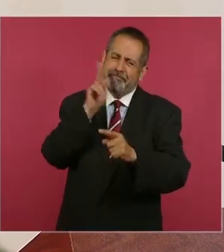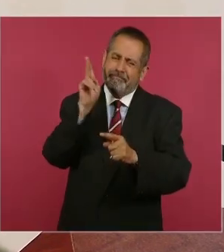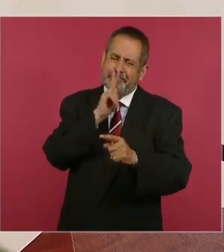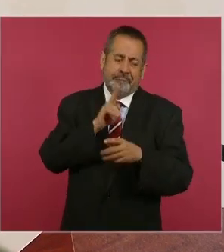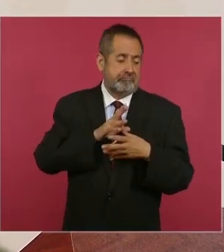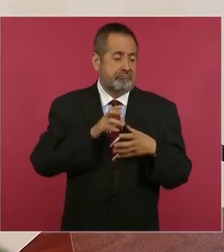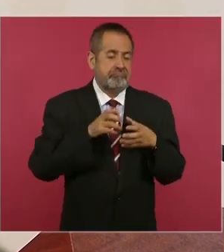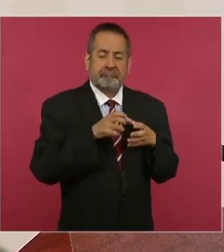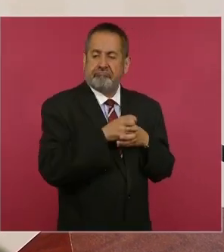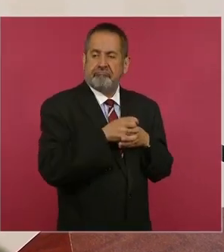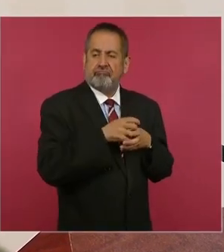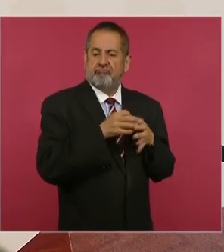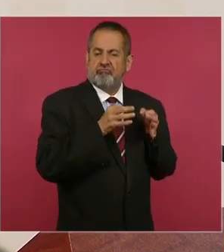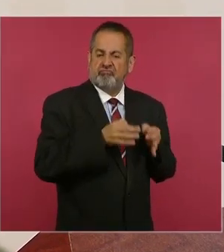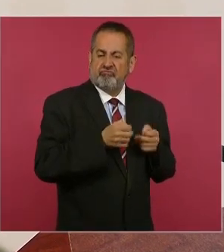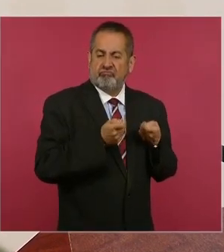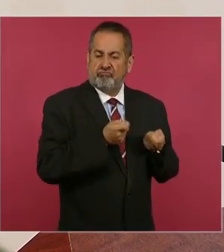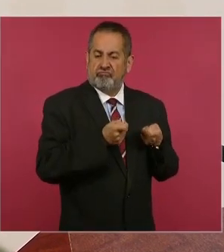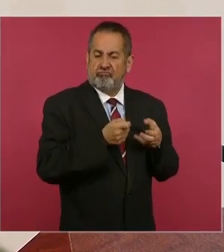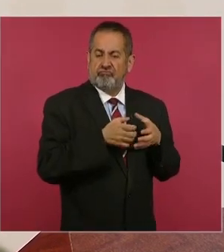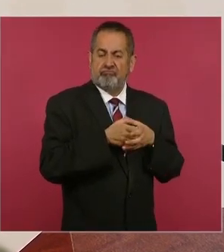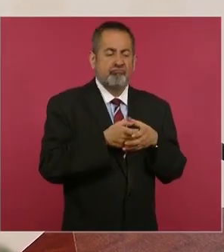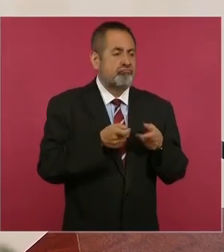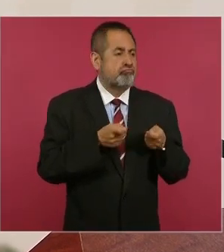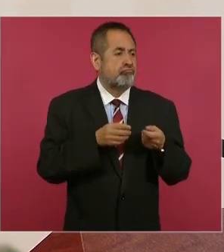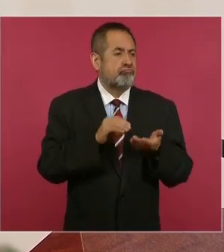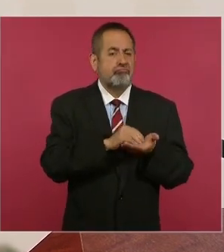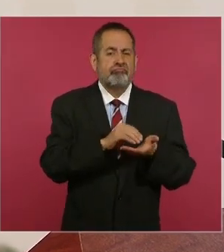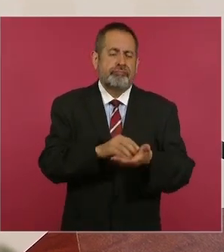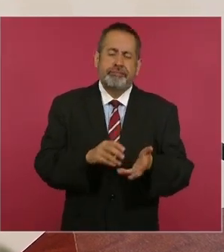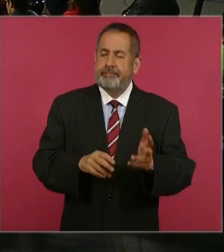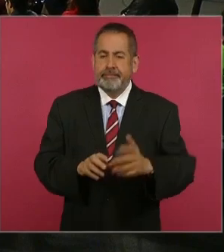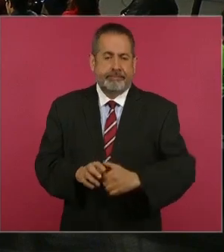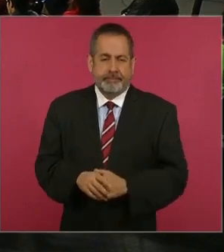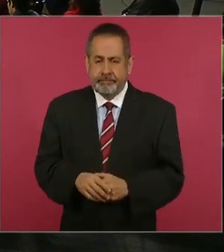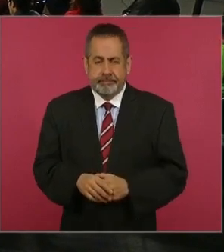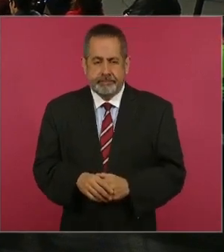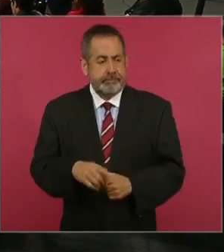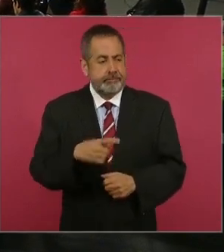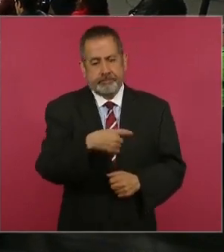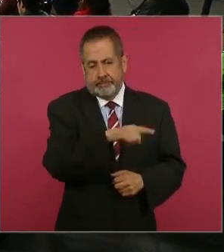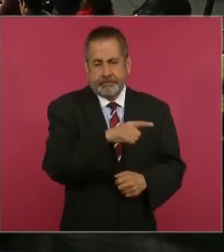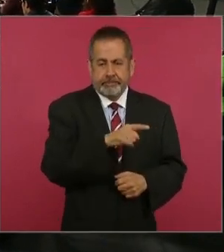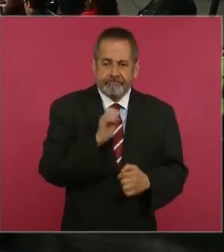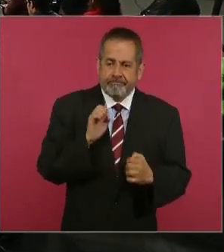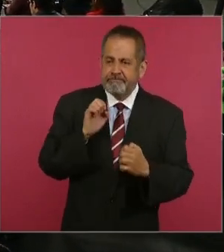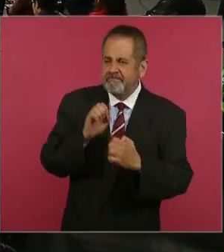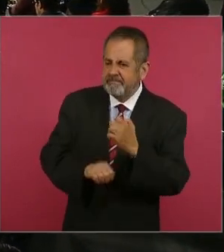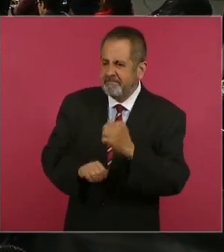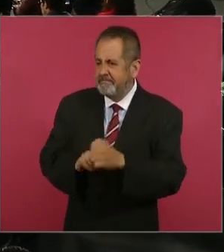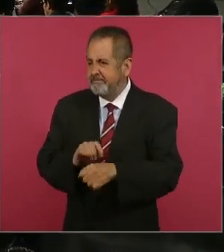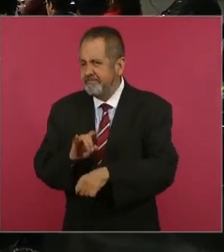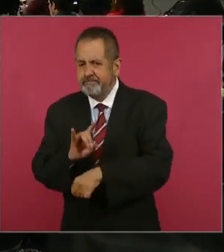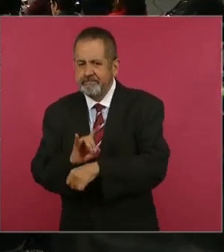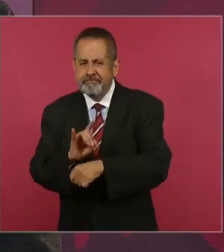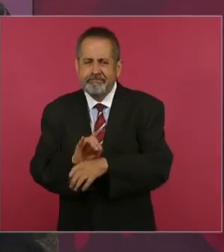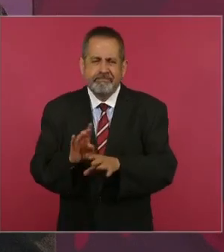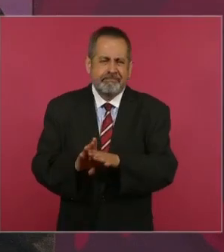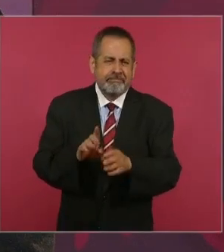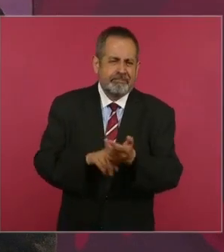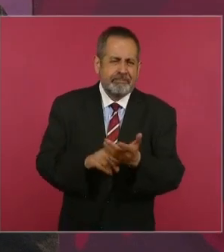demagogia entonces para simular para